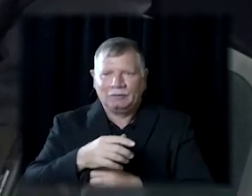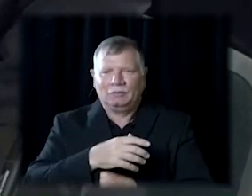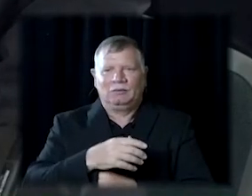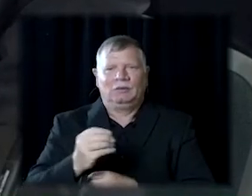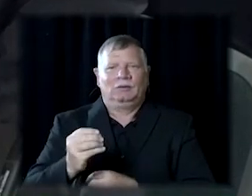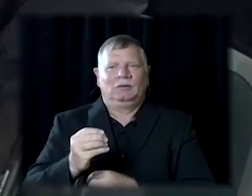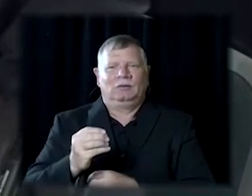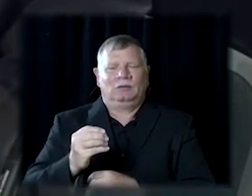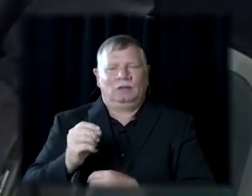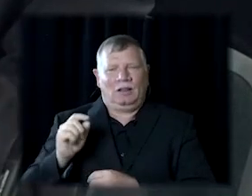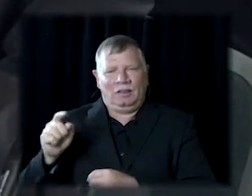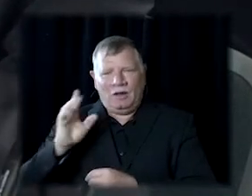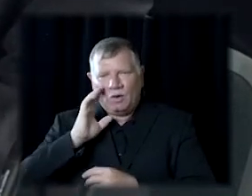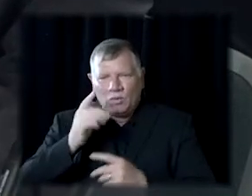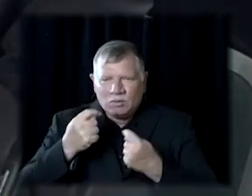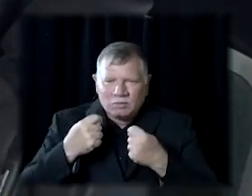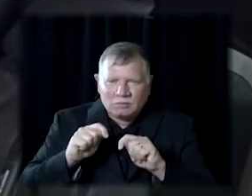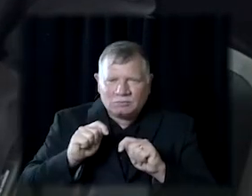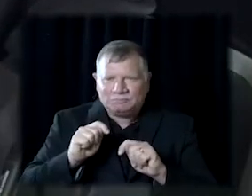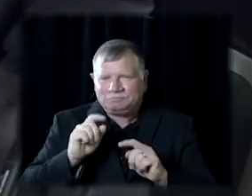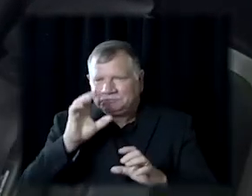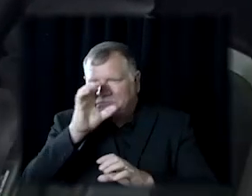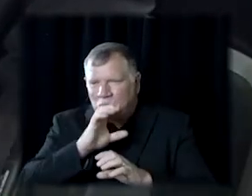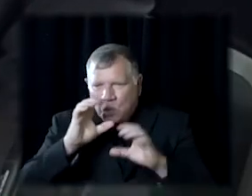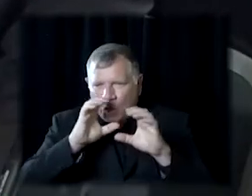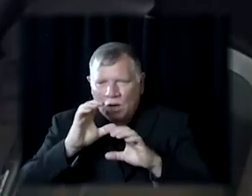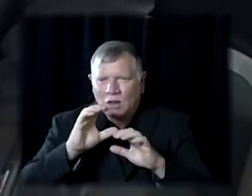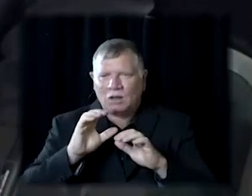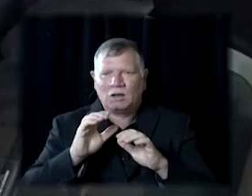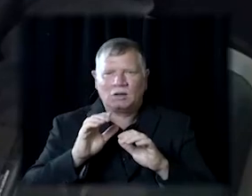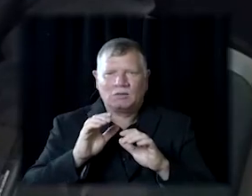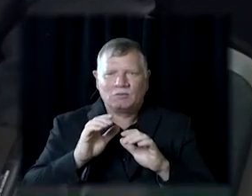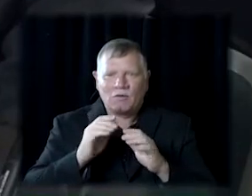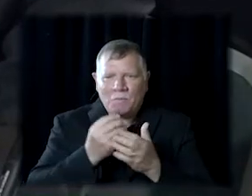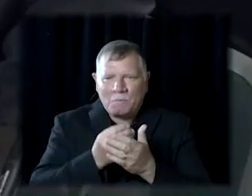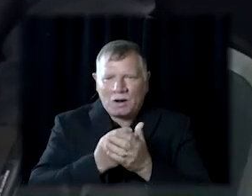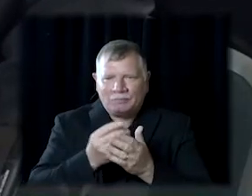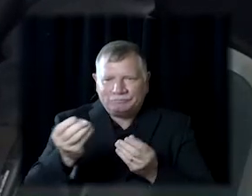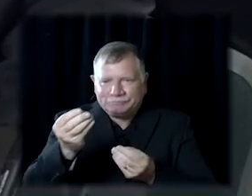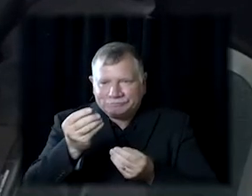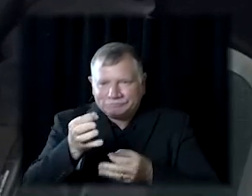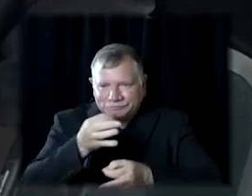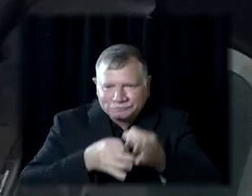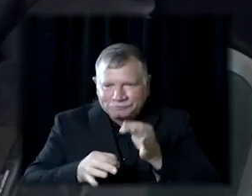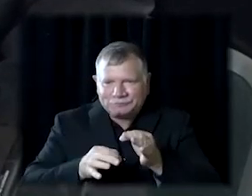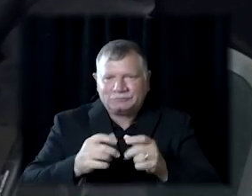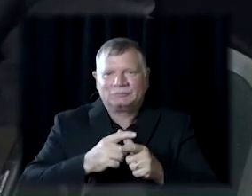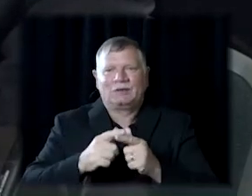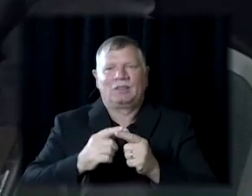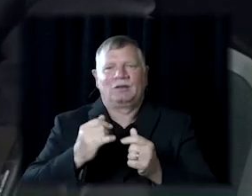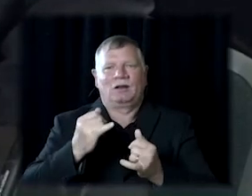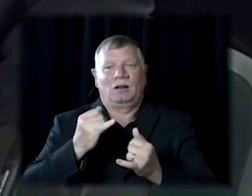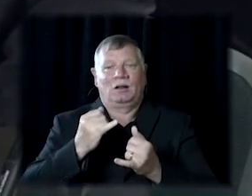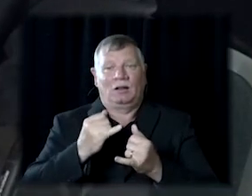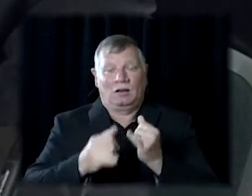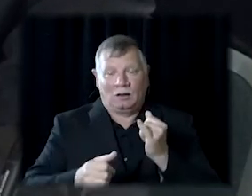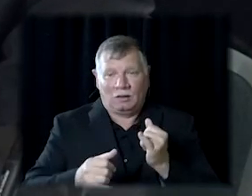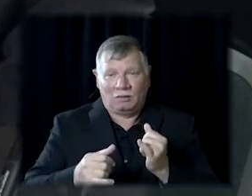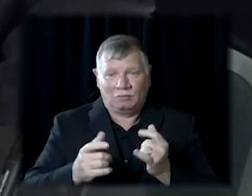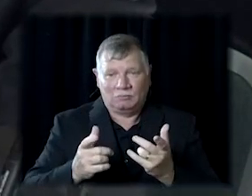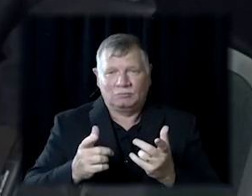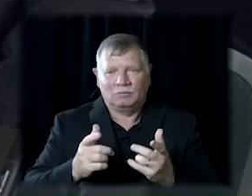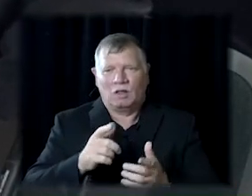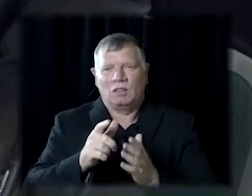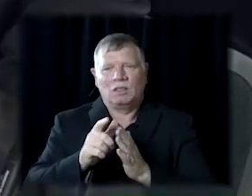Y ellos tratarán o buscarán los fondos, y si no, pues al final del día la ley